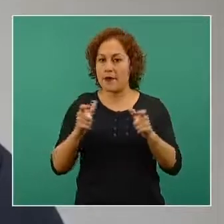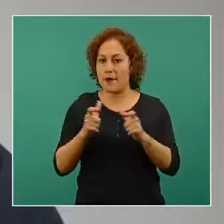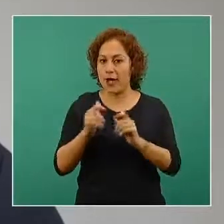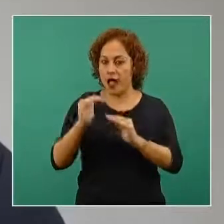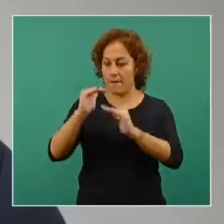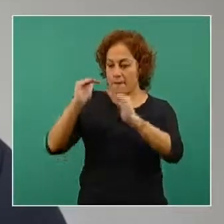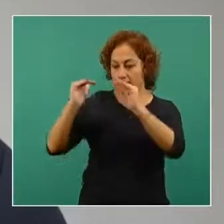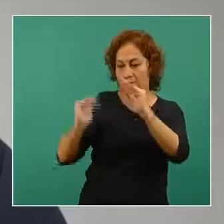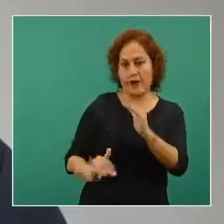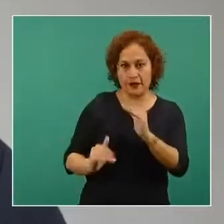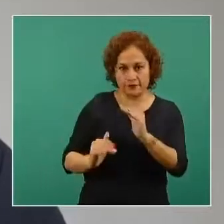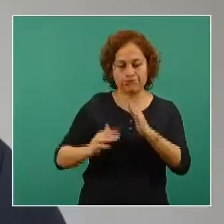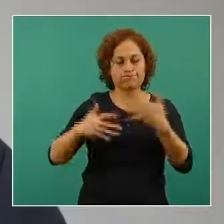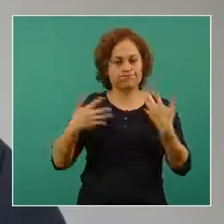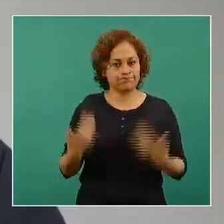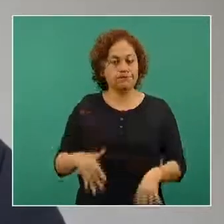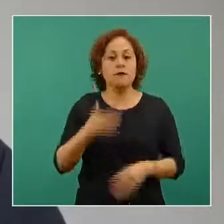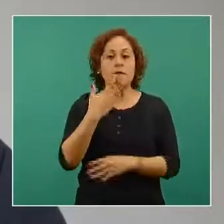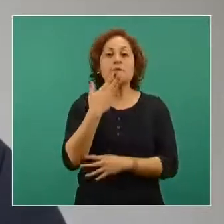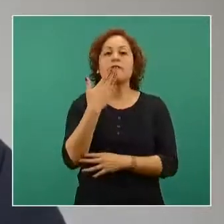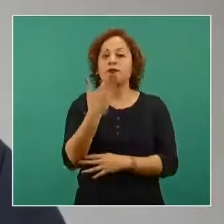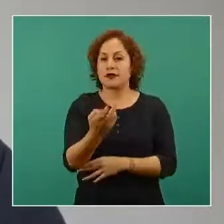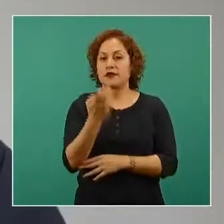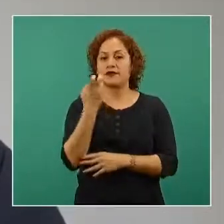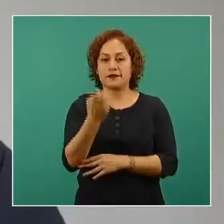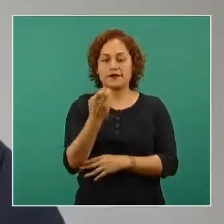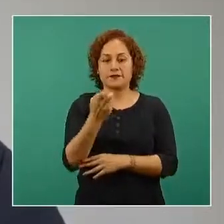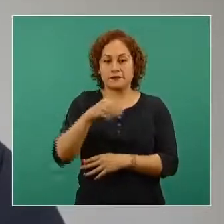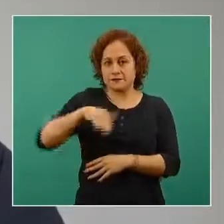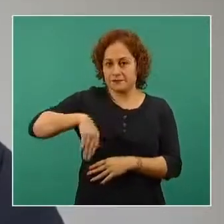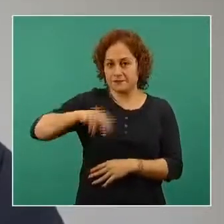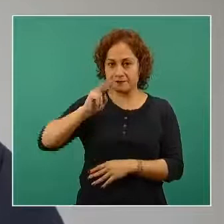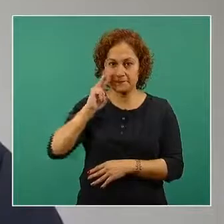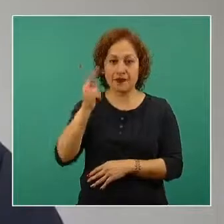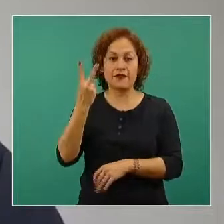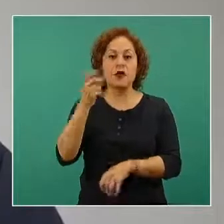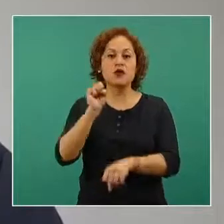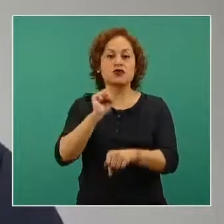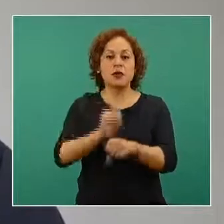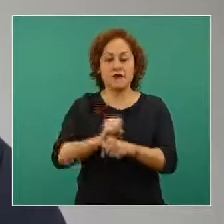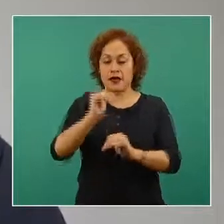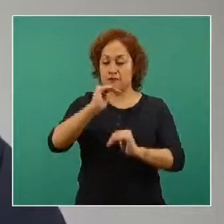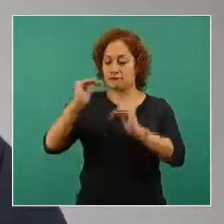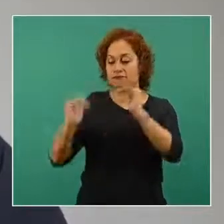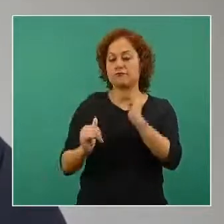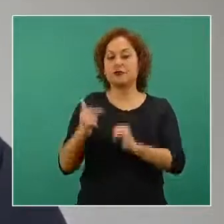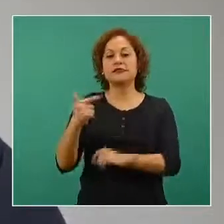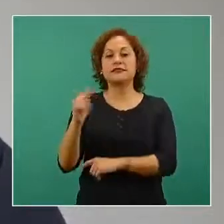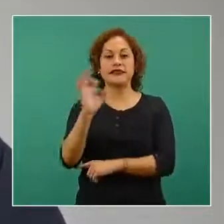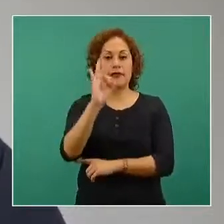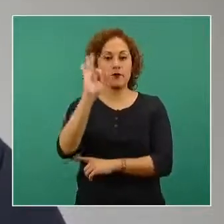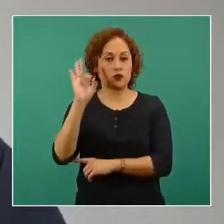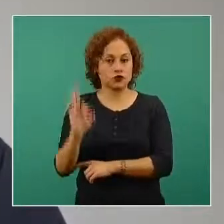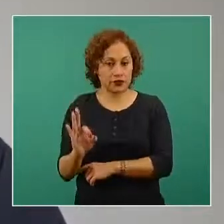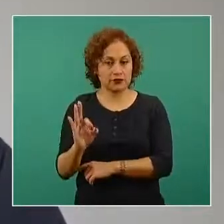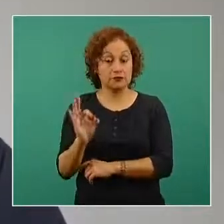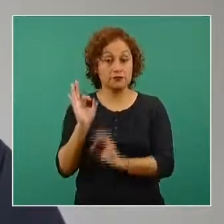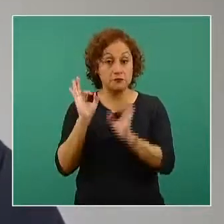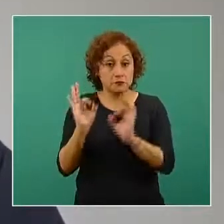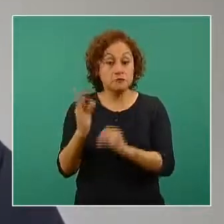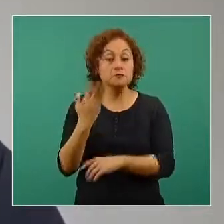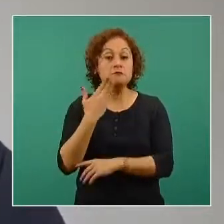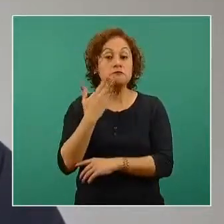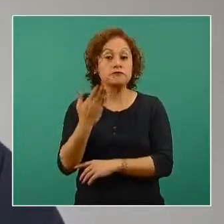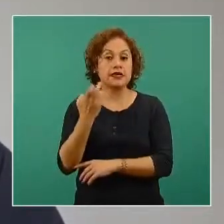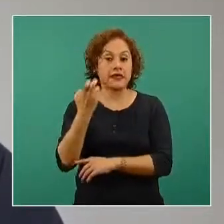semanas previas, y podemos ver que ya solo en las últimas 2 semanas tenemos este menos 7%. Con eso estamos cerrando precisamente el